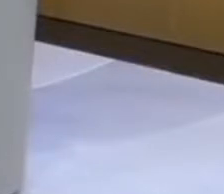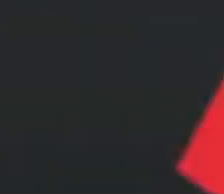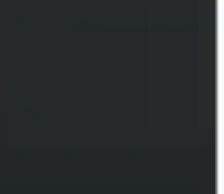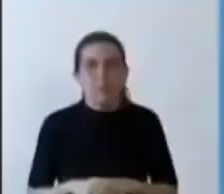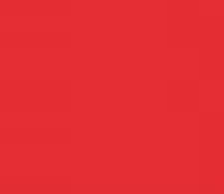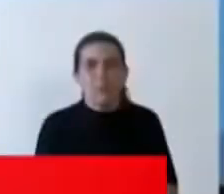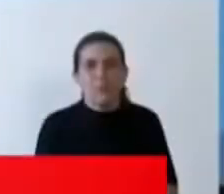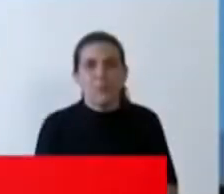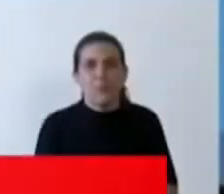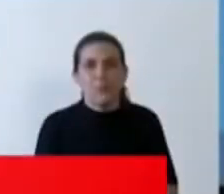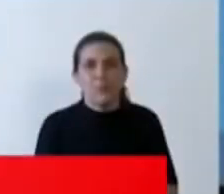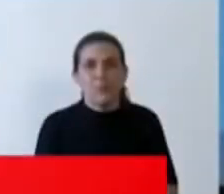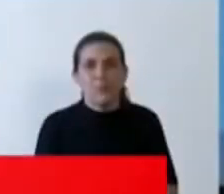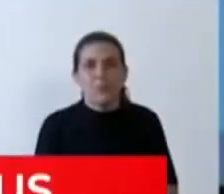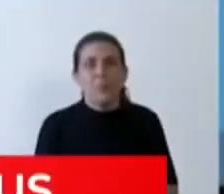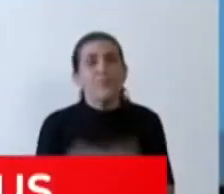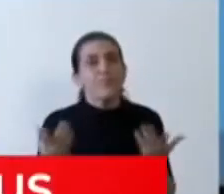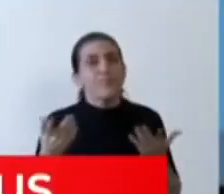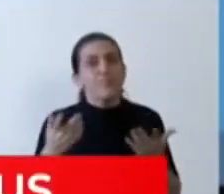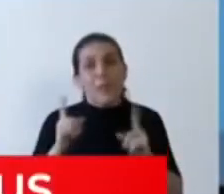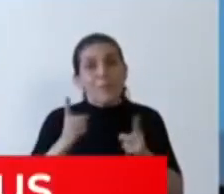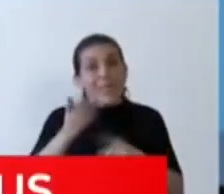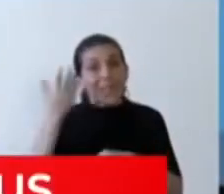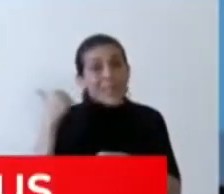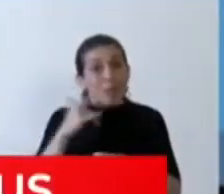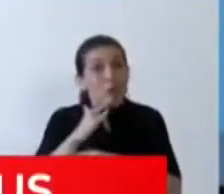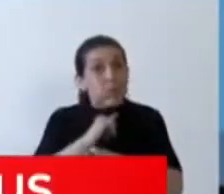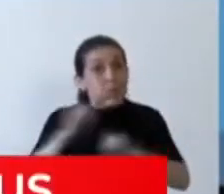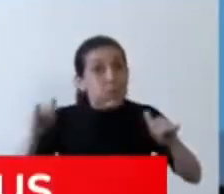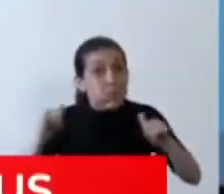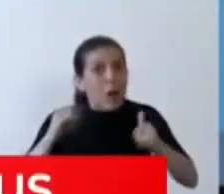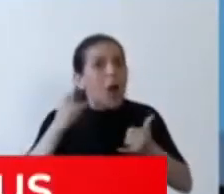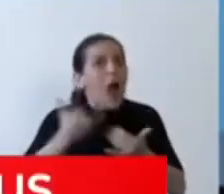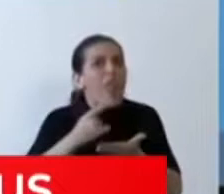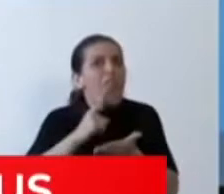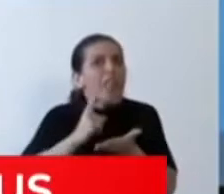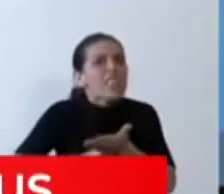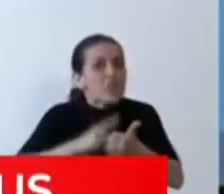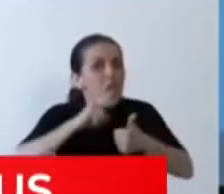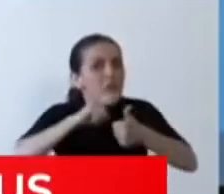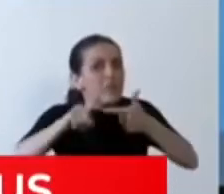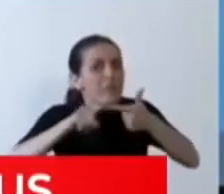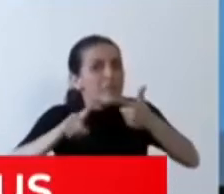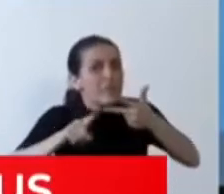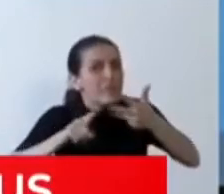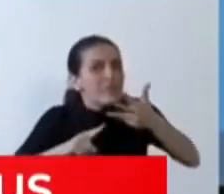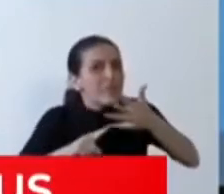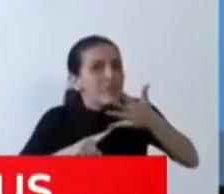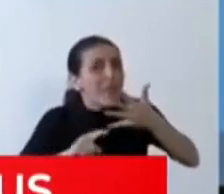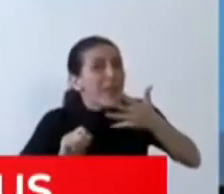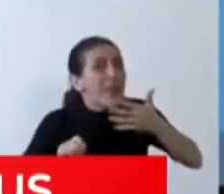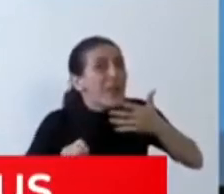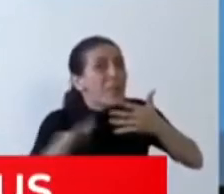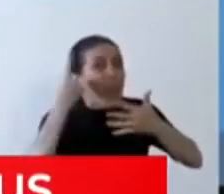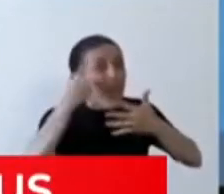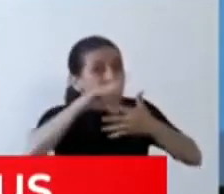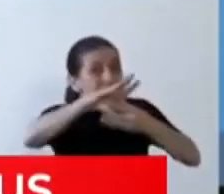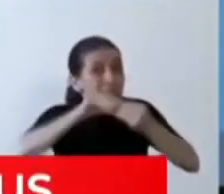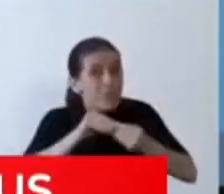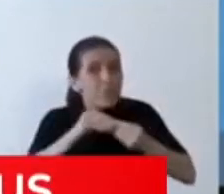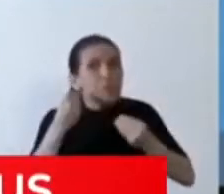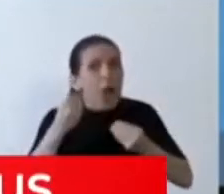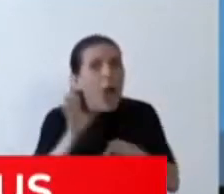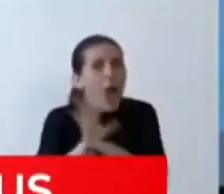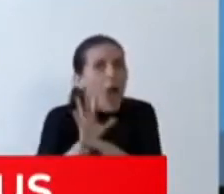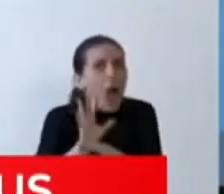sobre él. Lo que anunciamos aquí es un conjunto de medidas, primero que buscan asegurar el ingreso de las